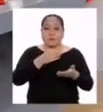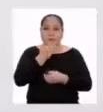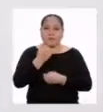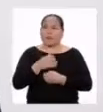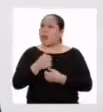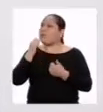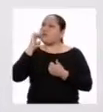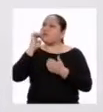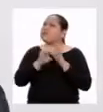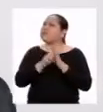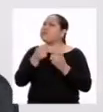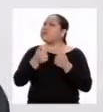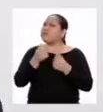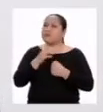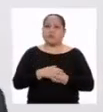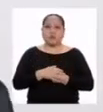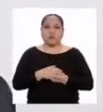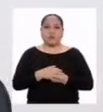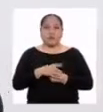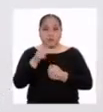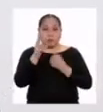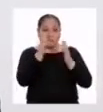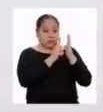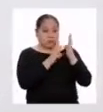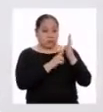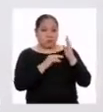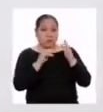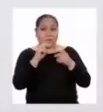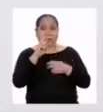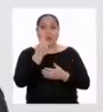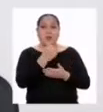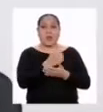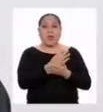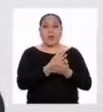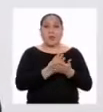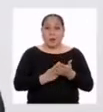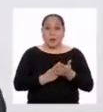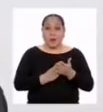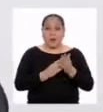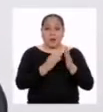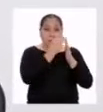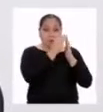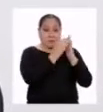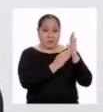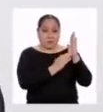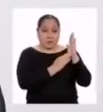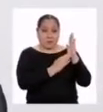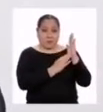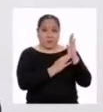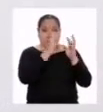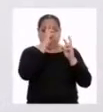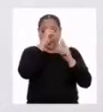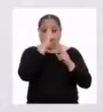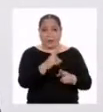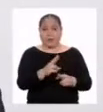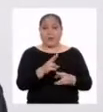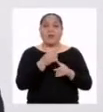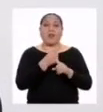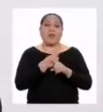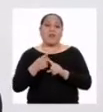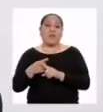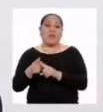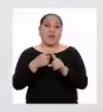cuáles? ¿Te parece si leemos la segunda parte del artículo titulado Respeto a la